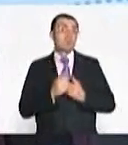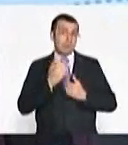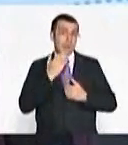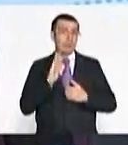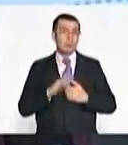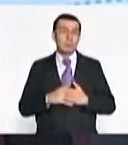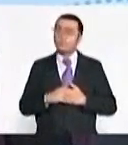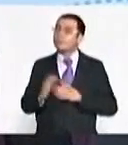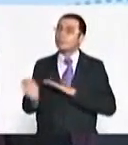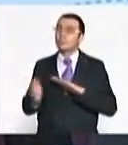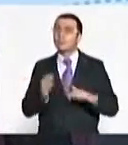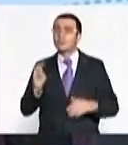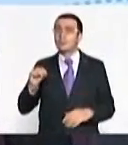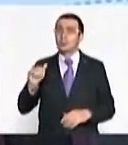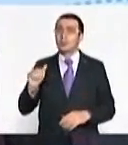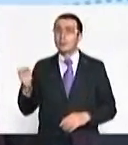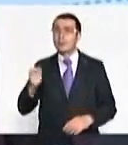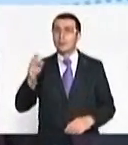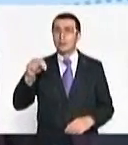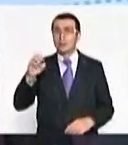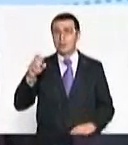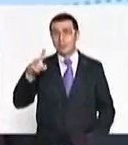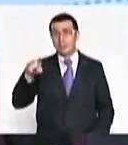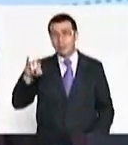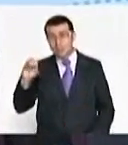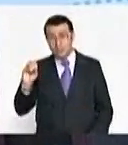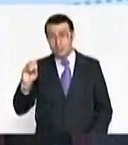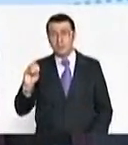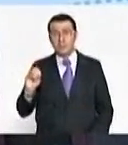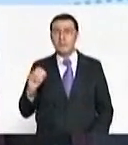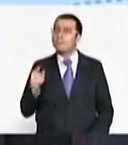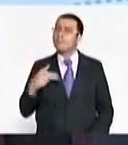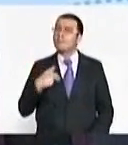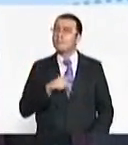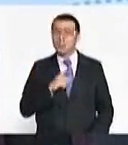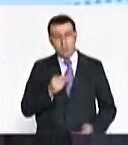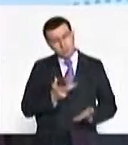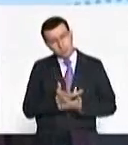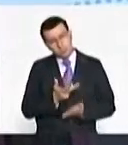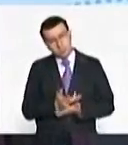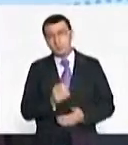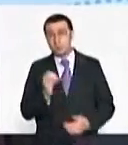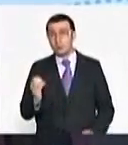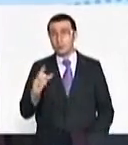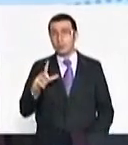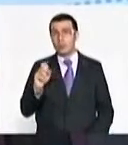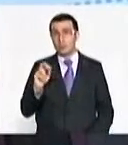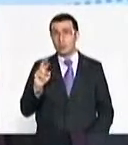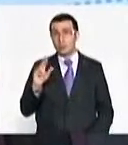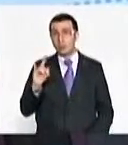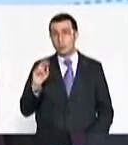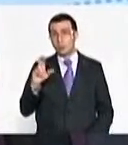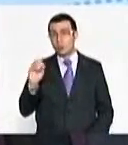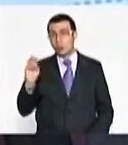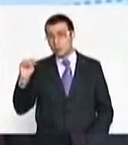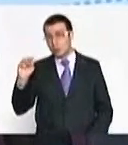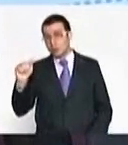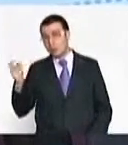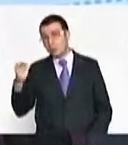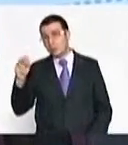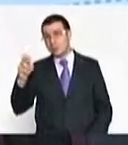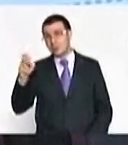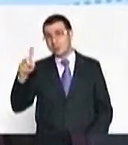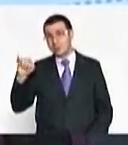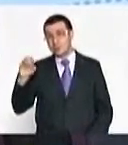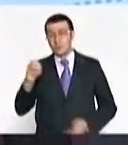El magnesio también es fundamental. Por ejemplo, a veces les formulamos al paciente el cloruro de magnesio, es fundamental para el funcionamiento también cerebral, para la